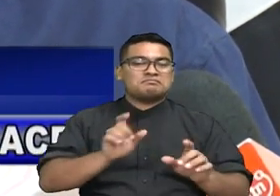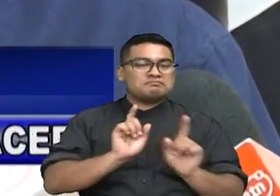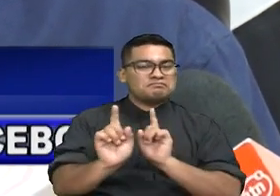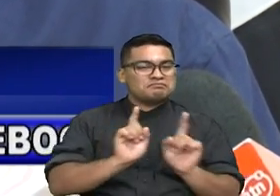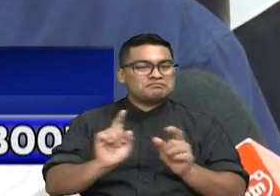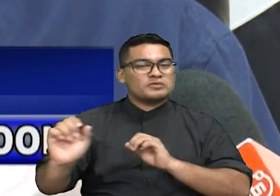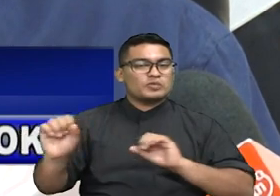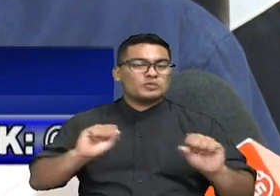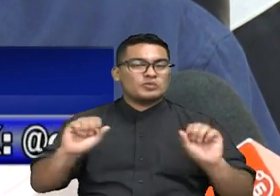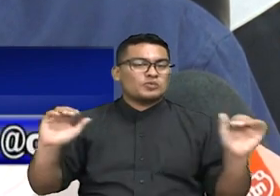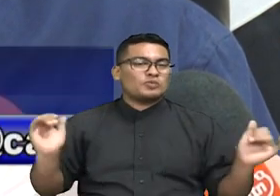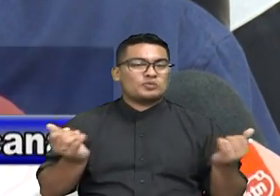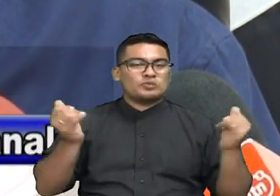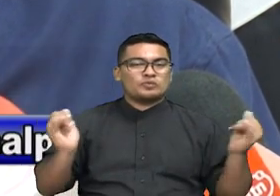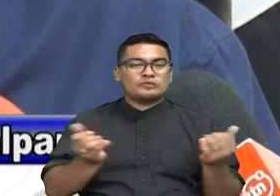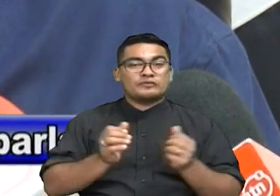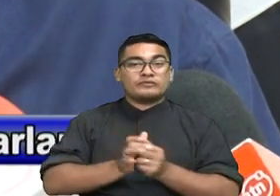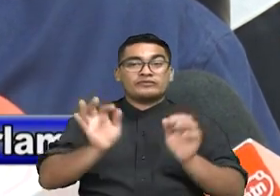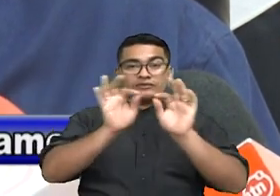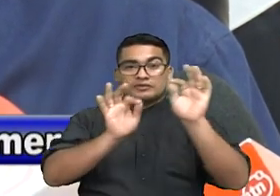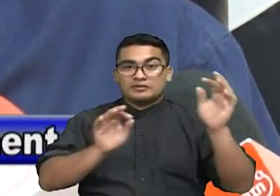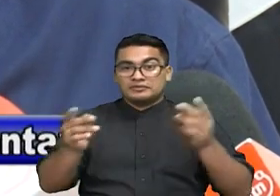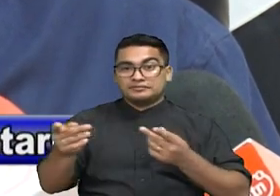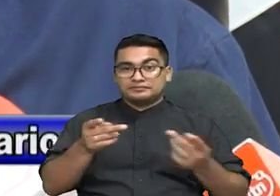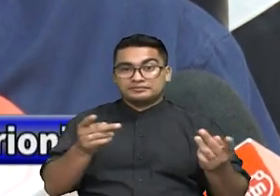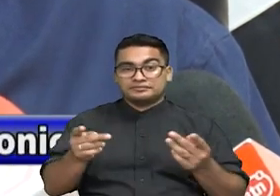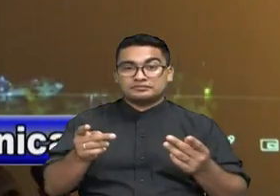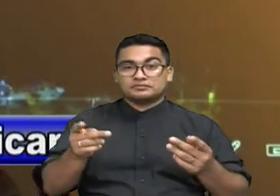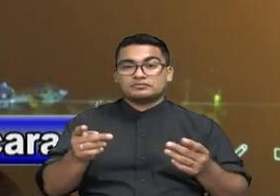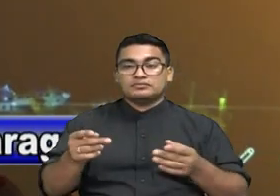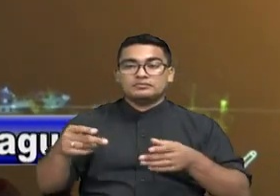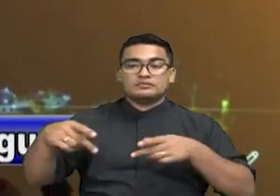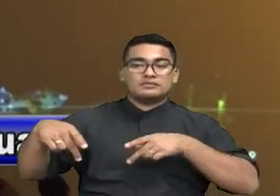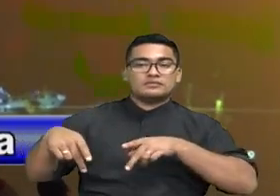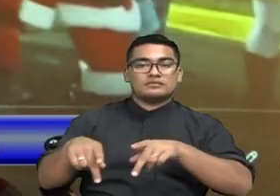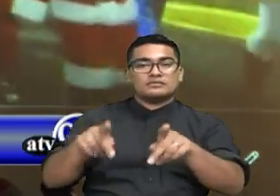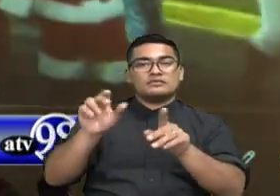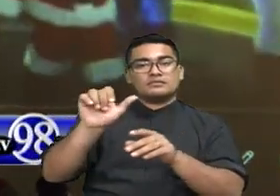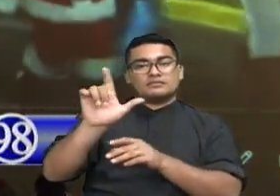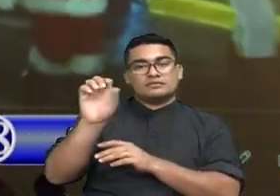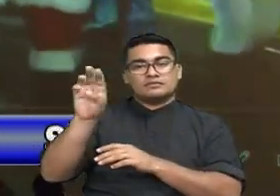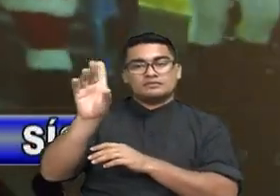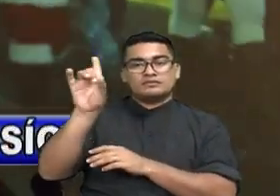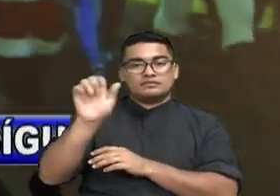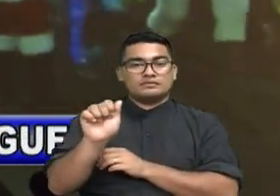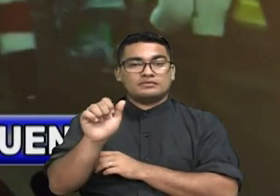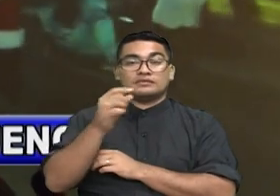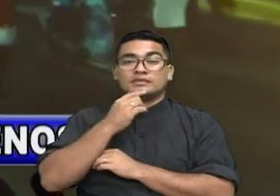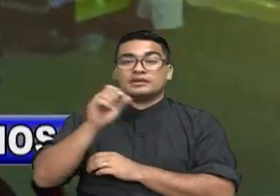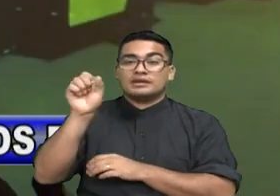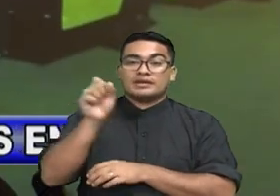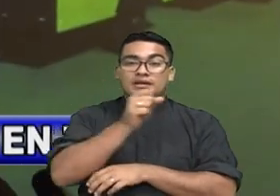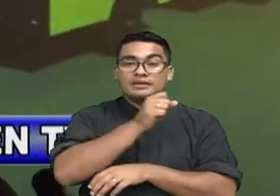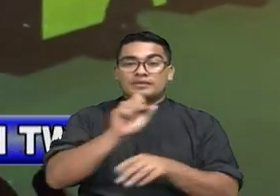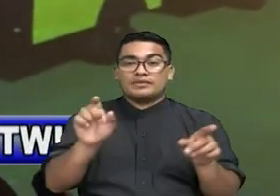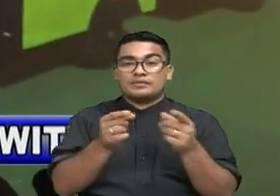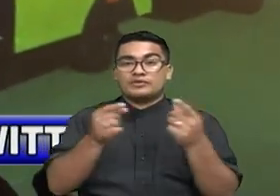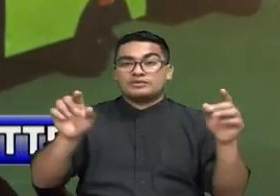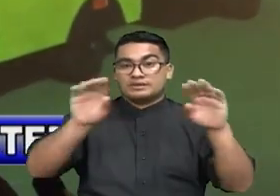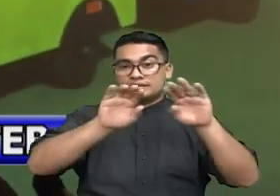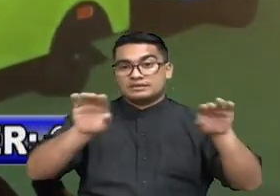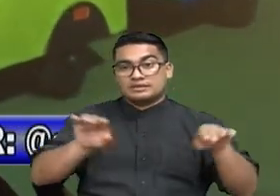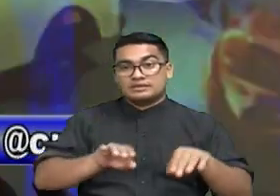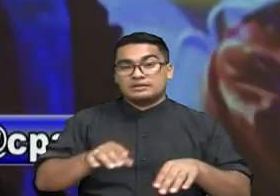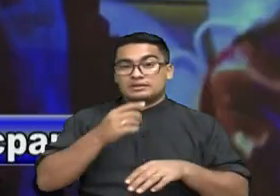dinámicas. Feria artesanal en el Paseo de la Alameda, concierto de música navideña, la cuarta